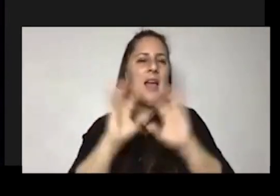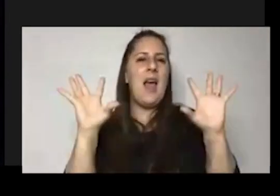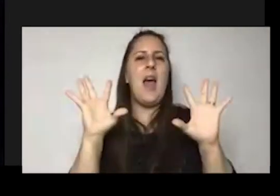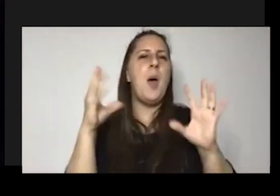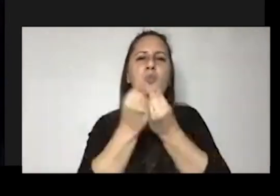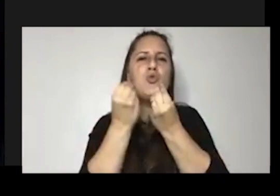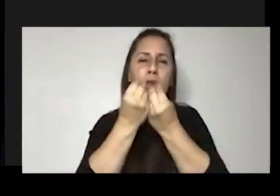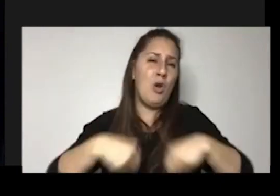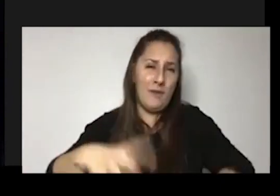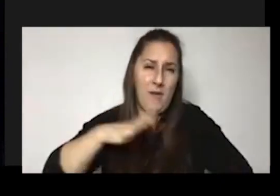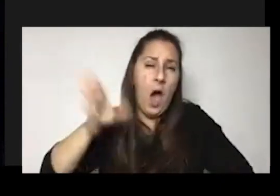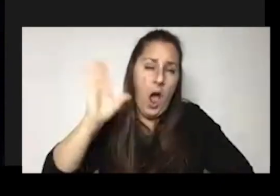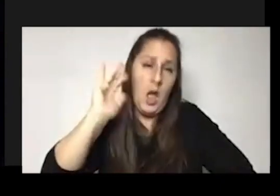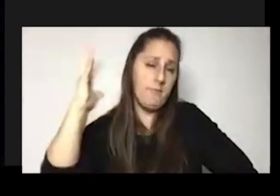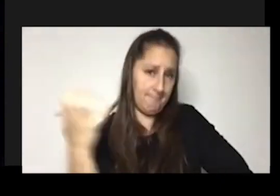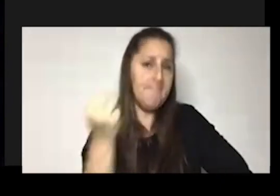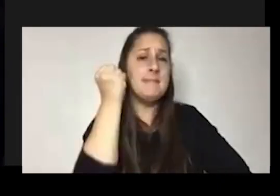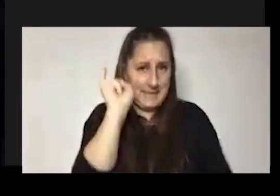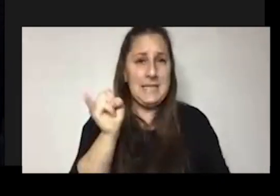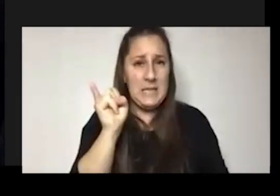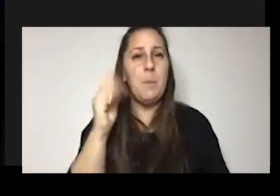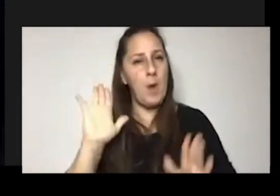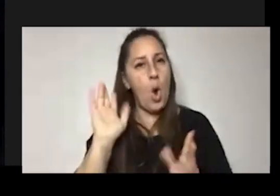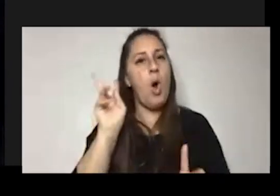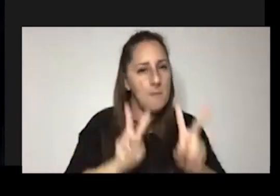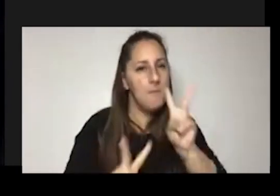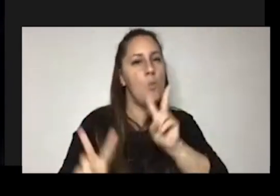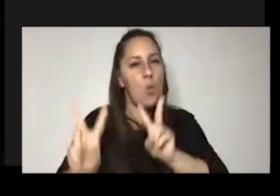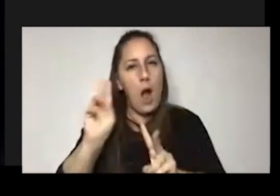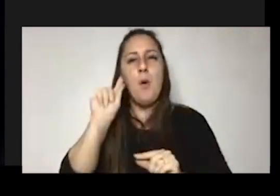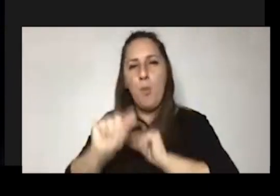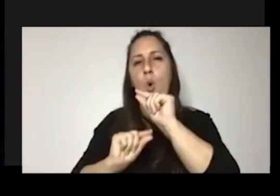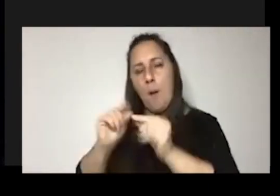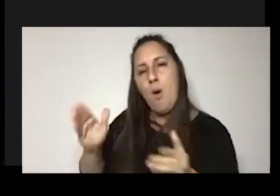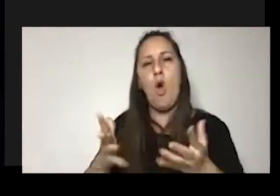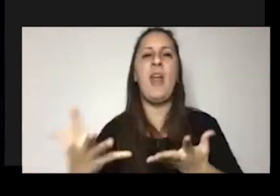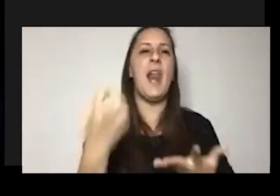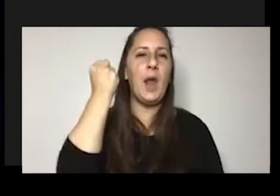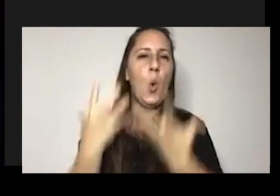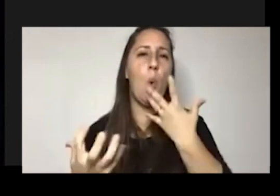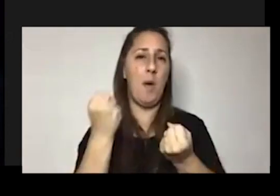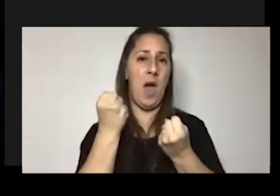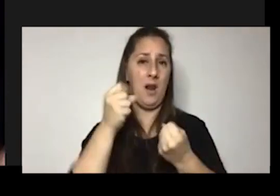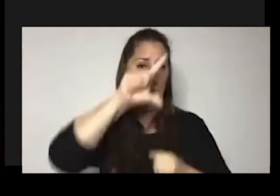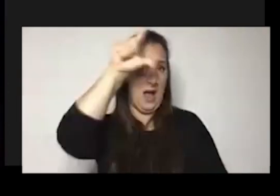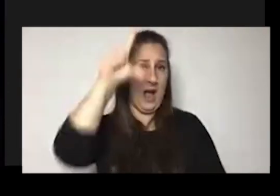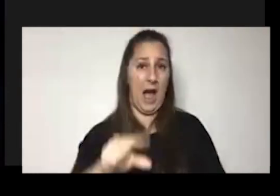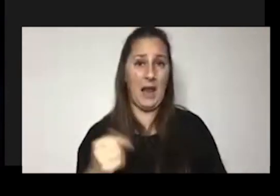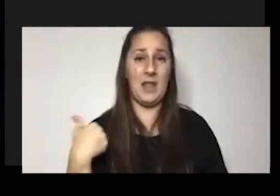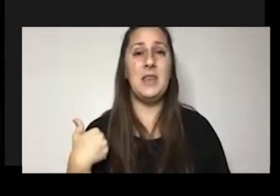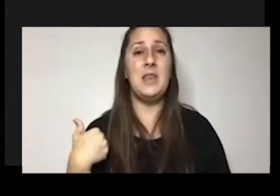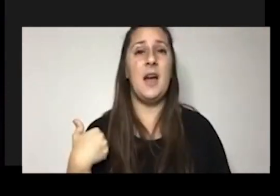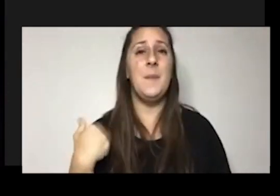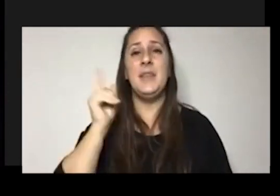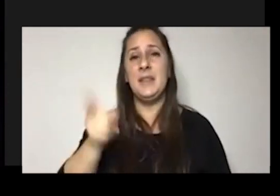pero creo que vamos por ese camino de reconstrucción a nivel país, y que todo lo que el presidente o